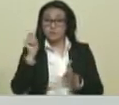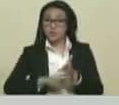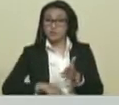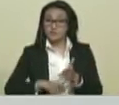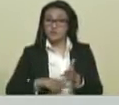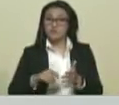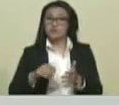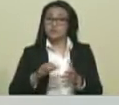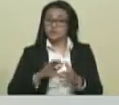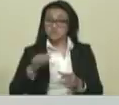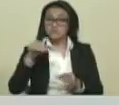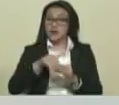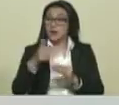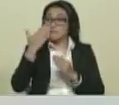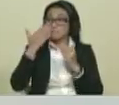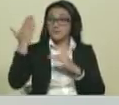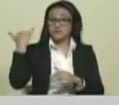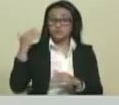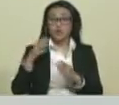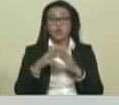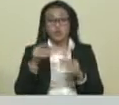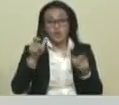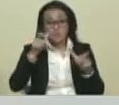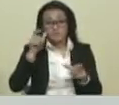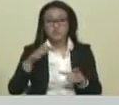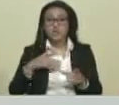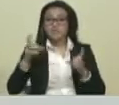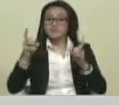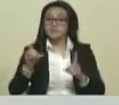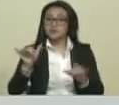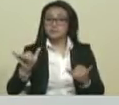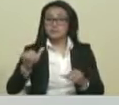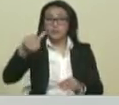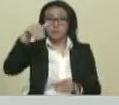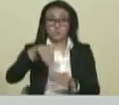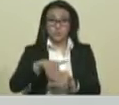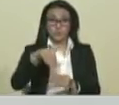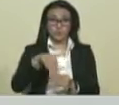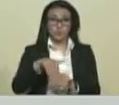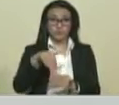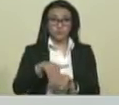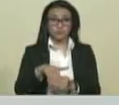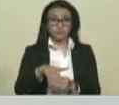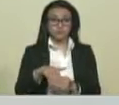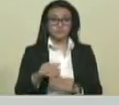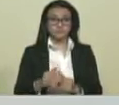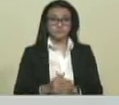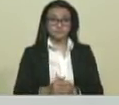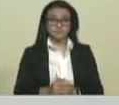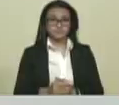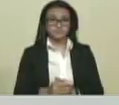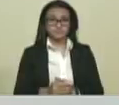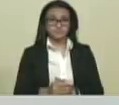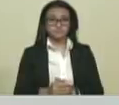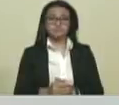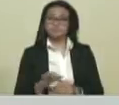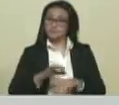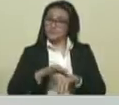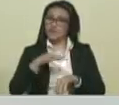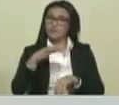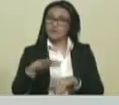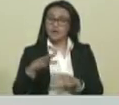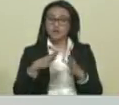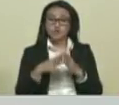las electoras, ya la campaña pasó, las electoras y los electores ya tienen su decisión tomada y hay que dejar que